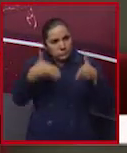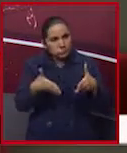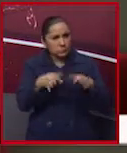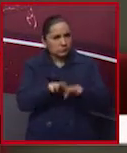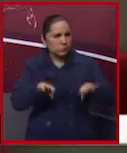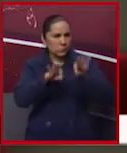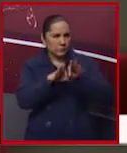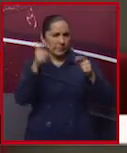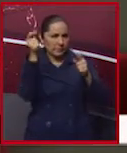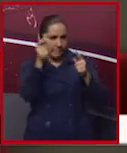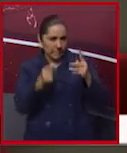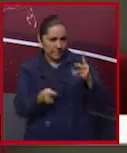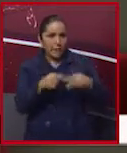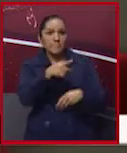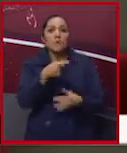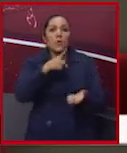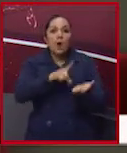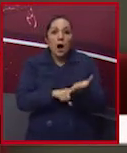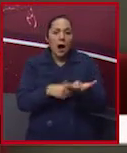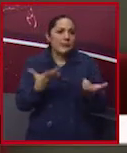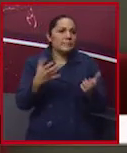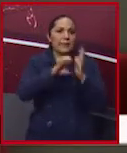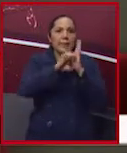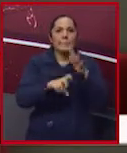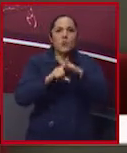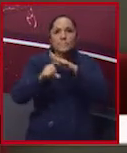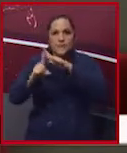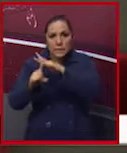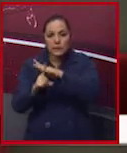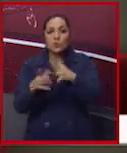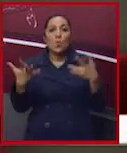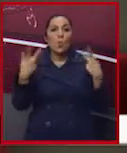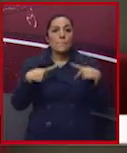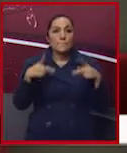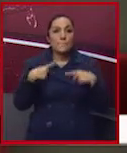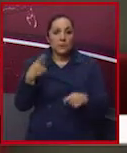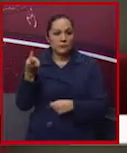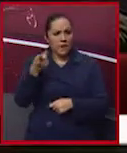género, las migraciones o el tema de las desapariciones forzadas.